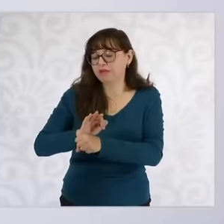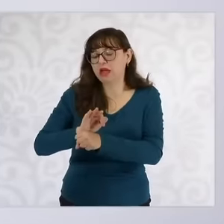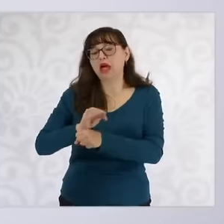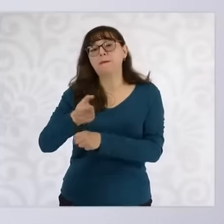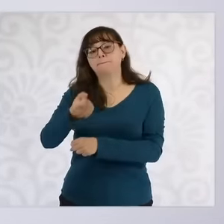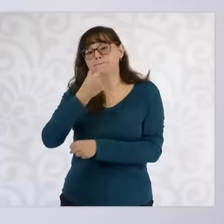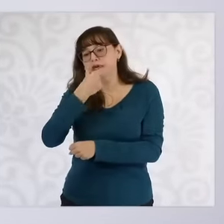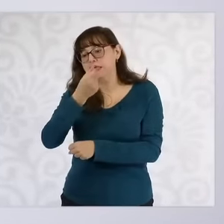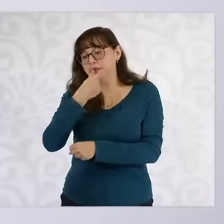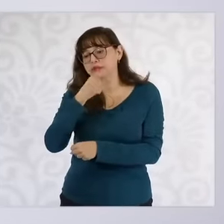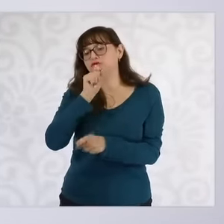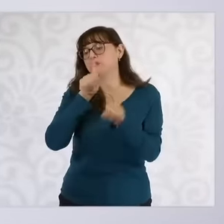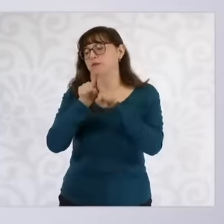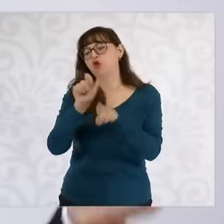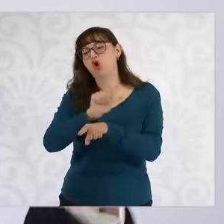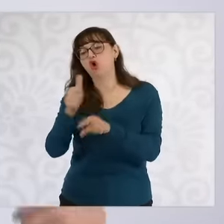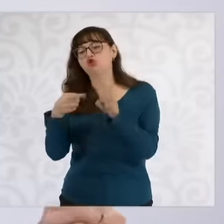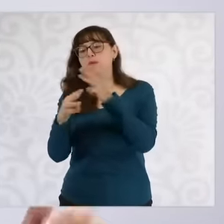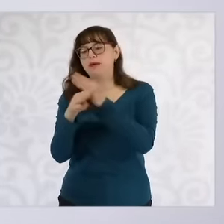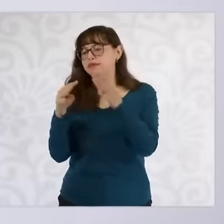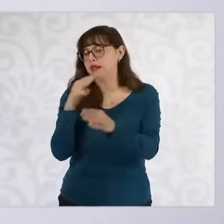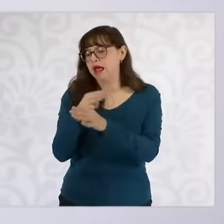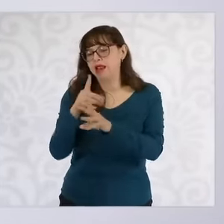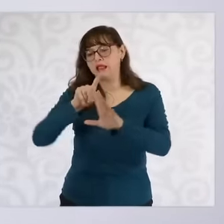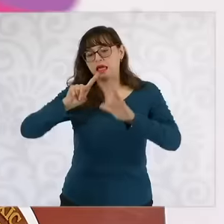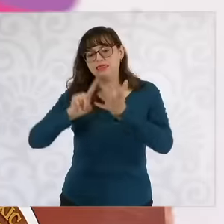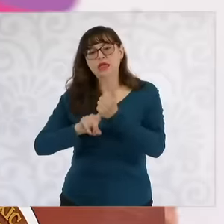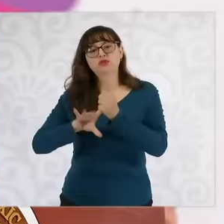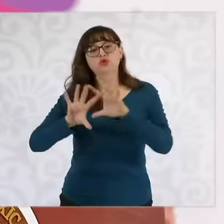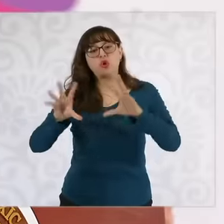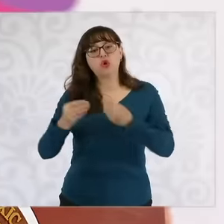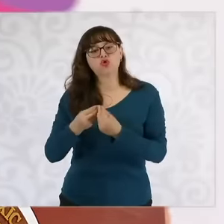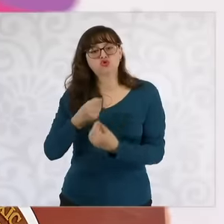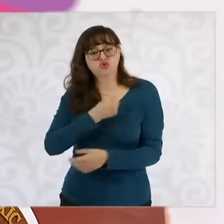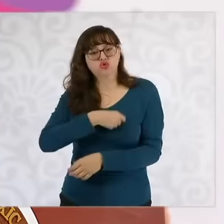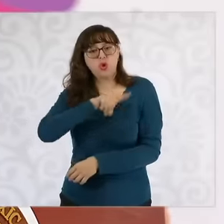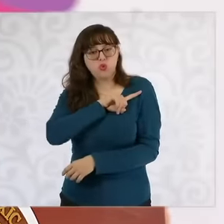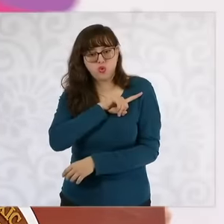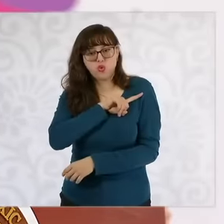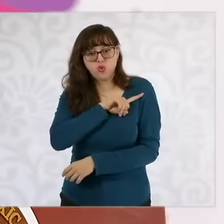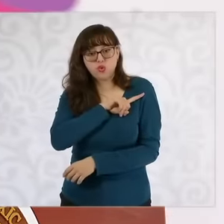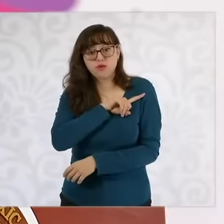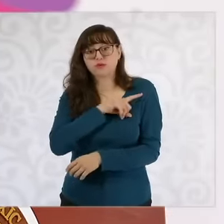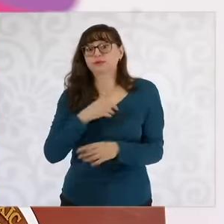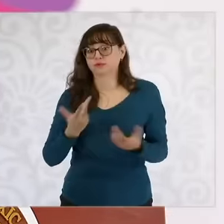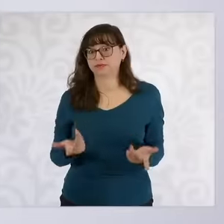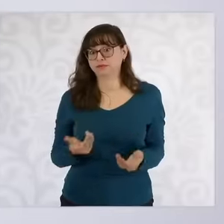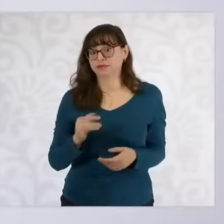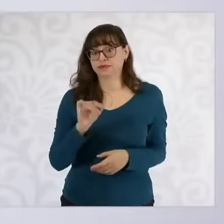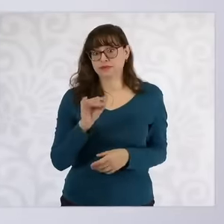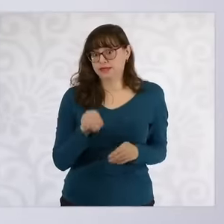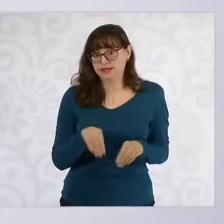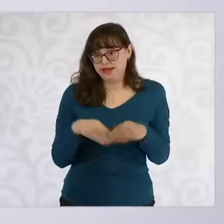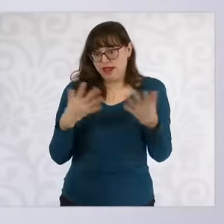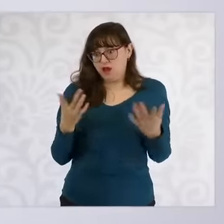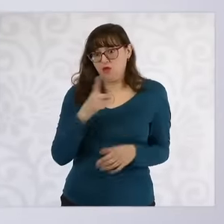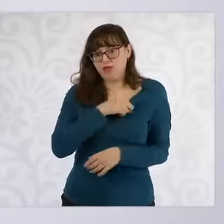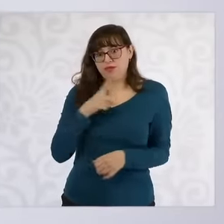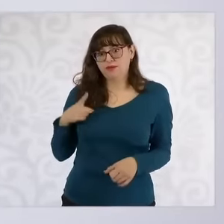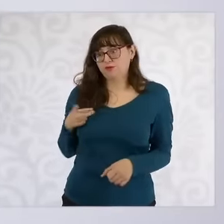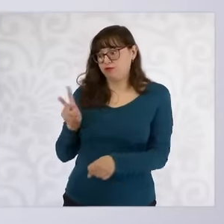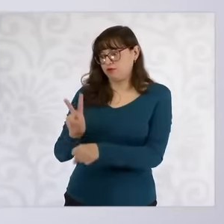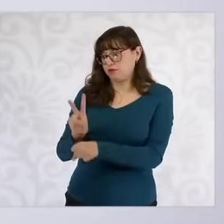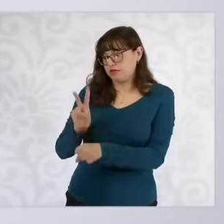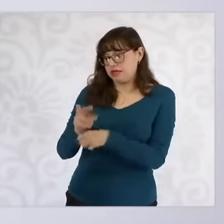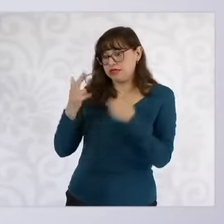y otros insumos para la salud que están considerados en esta compra consolidada. Entonces, sí hay participación de la COFEPRIS y lo hacemos